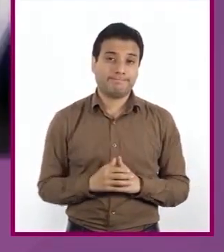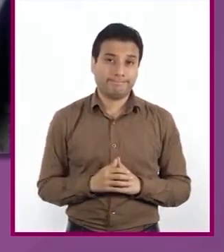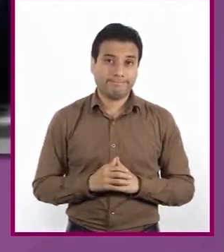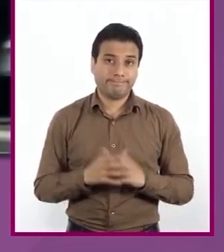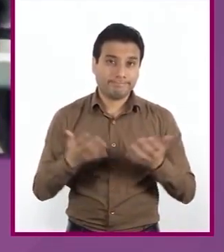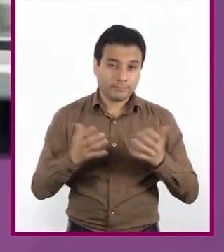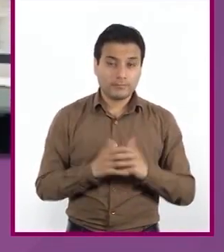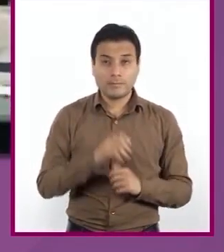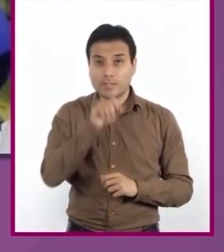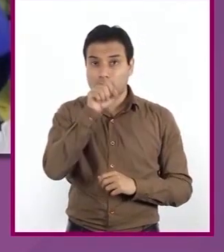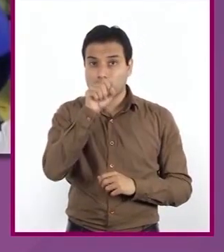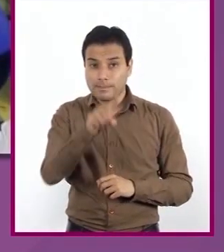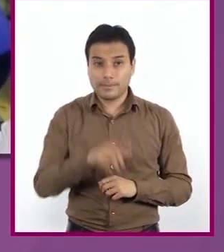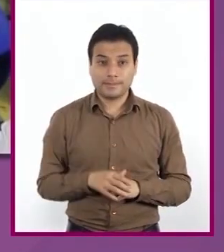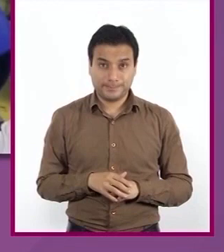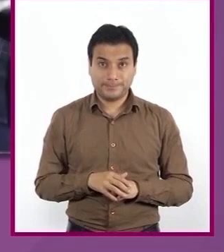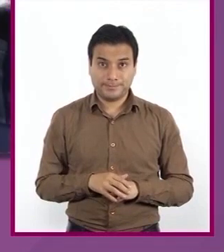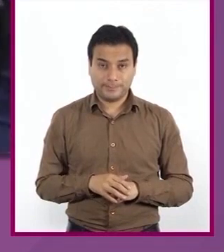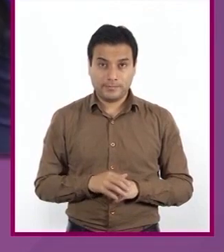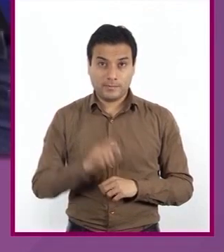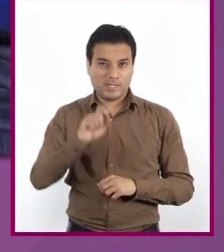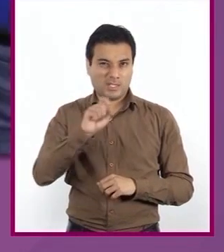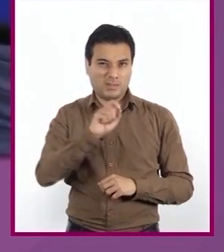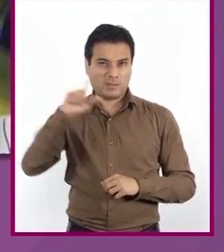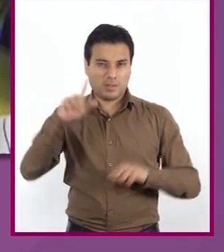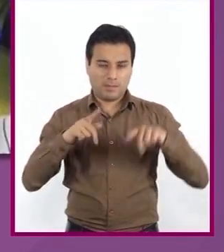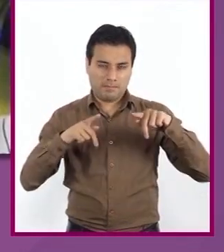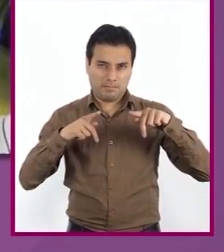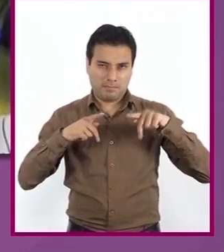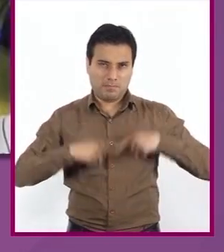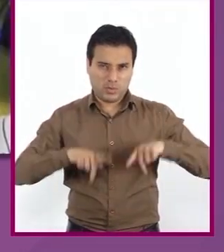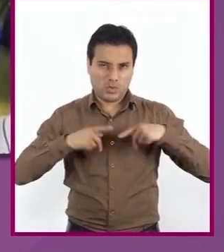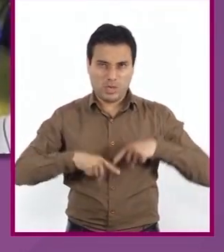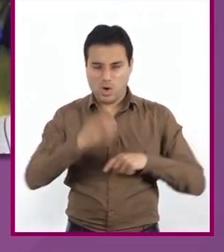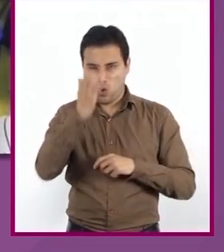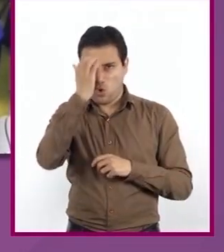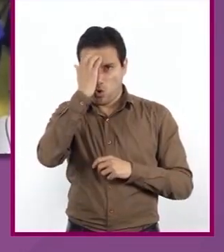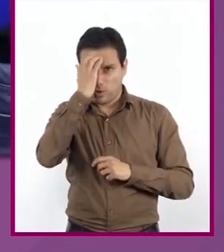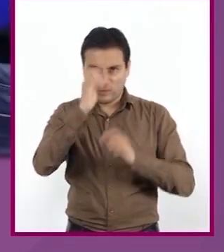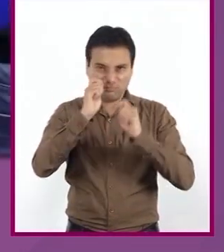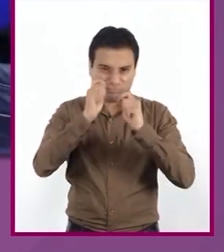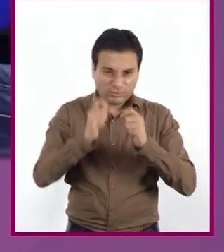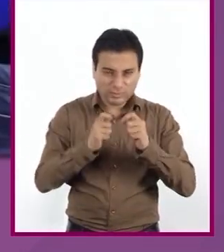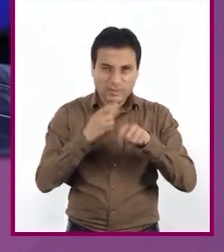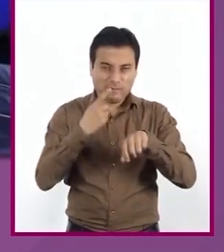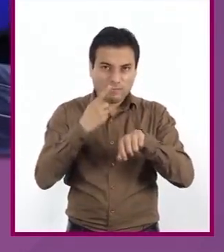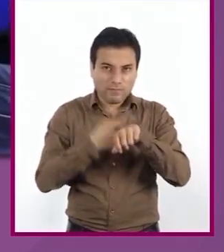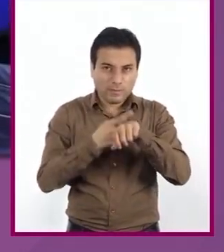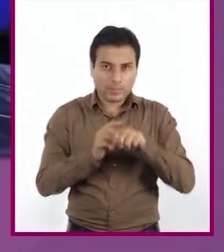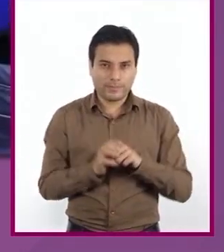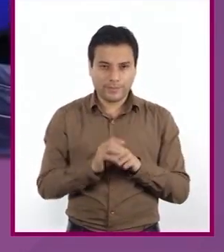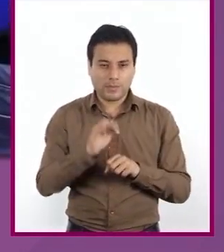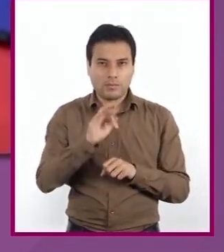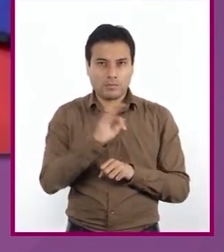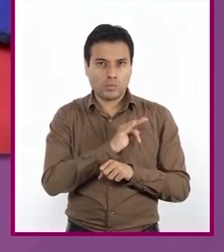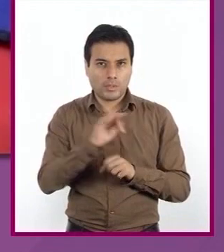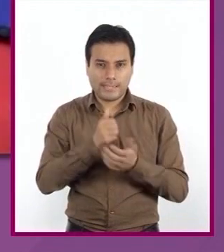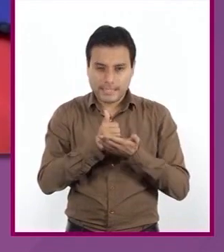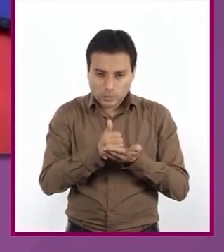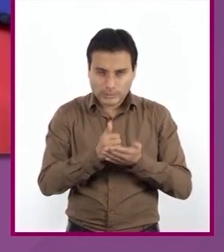También debemos despejar el área para que el especialista en primeros auxilios brinde a la persona accidentada la